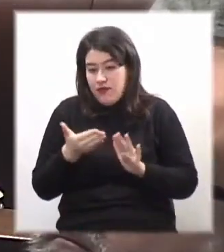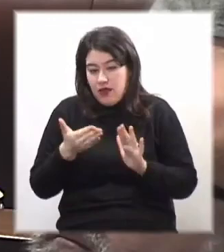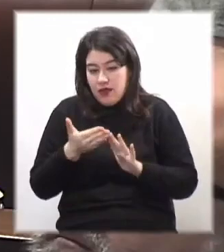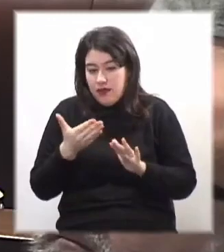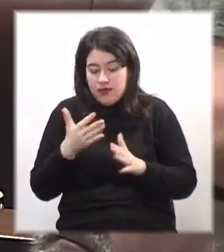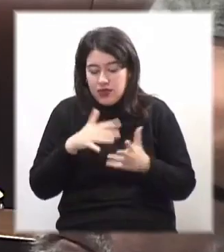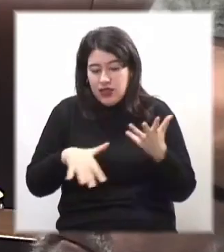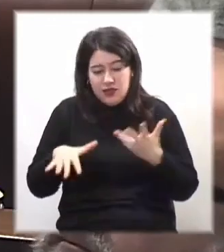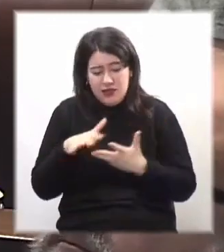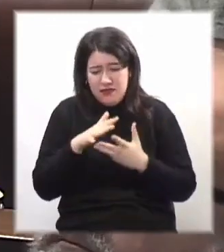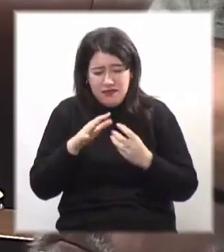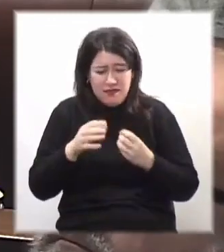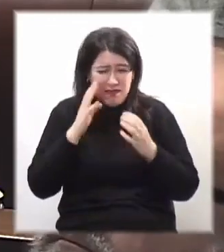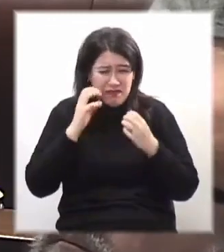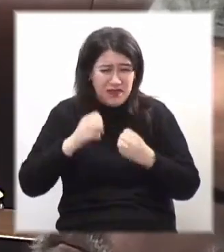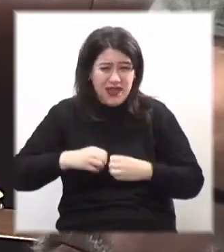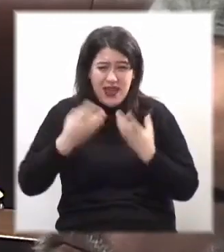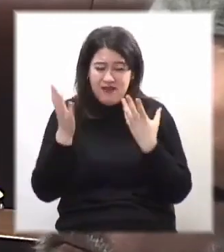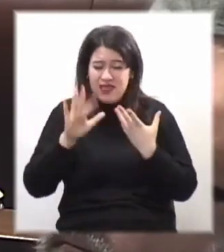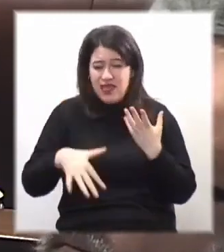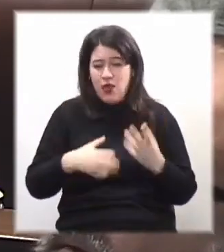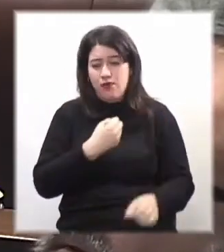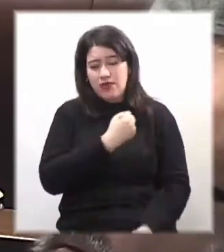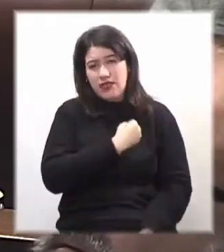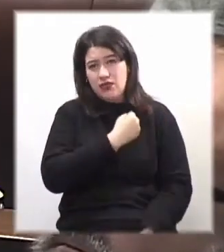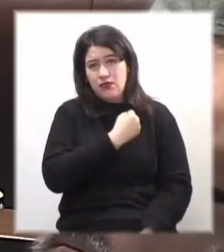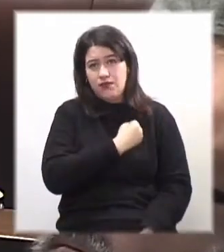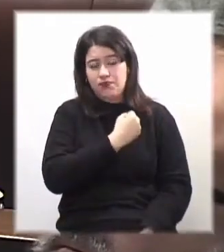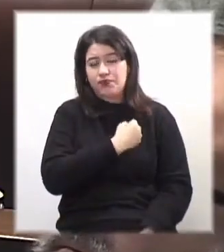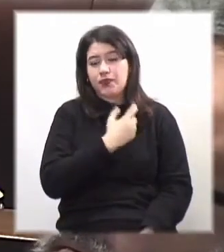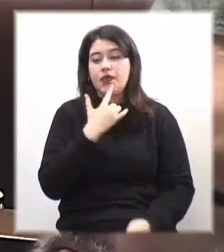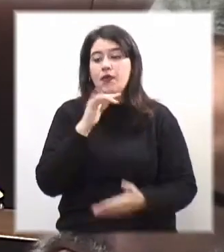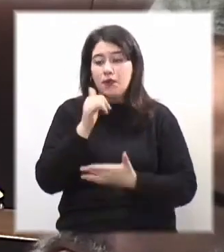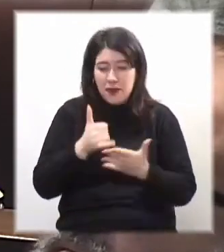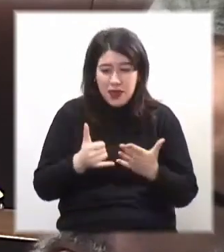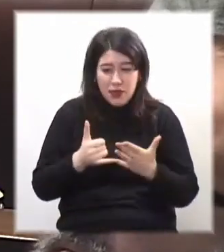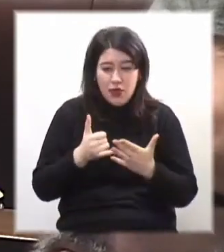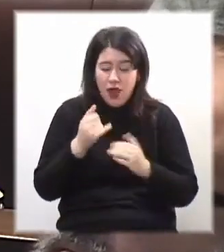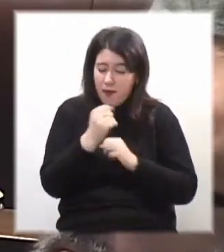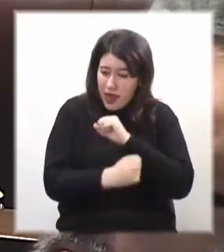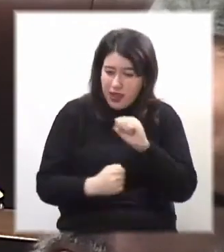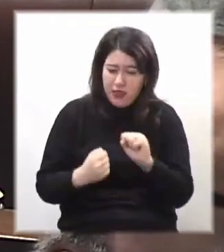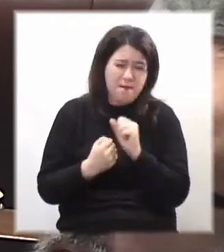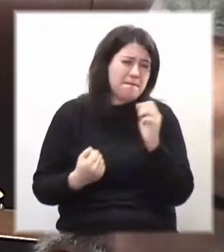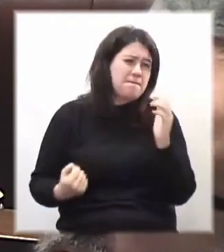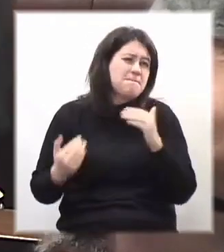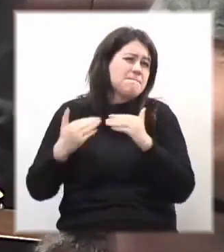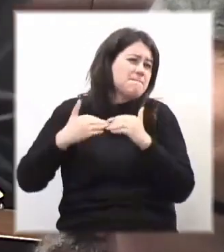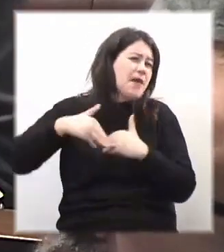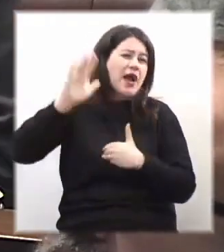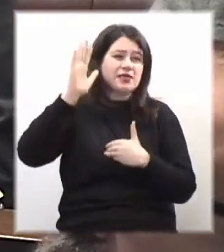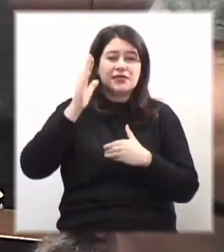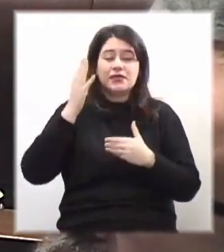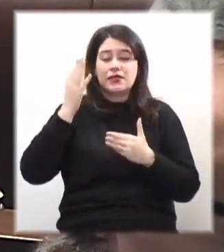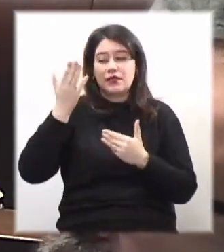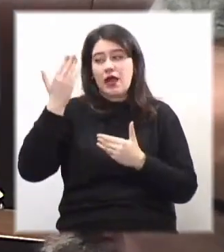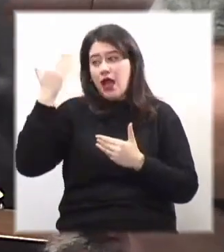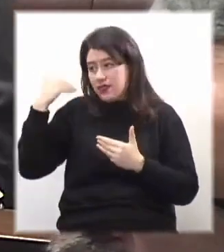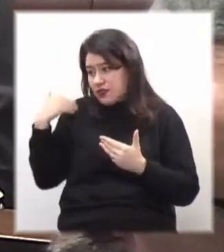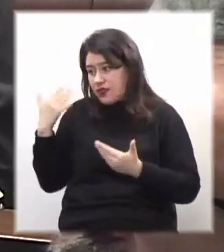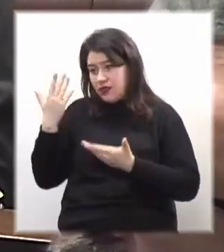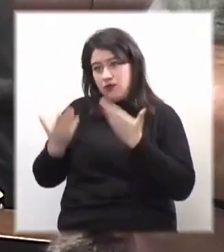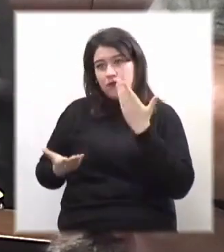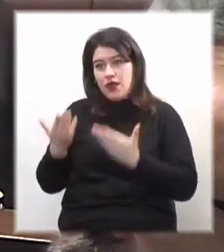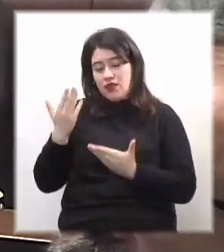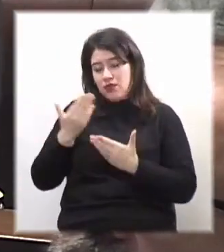homicidios cuando vemos que el promedio anual es el más alto desde que se lleva registro Esta es la realidad terca y